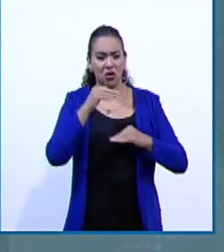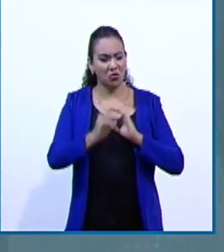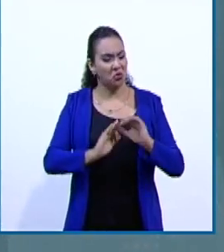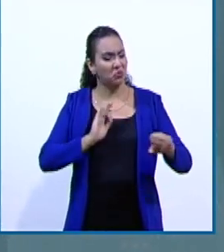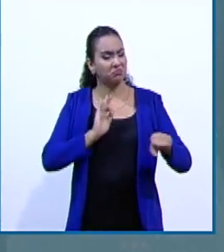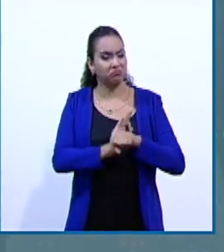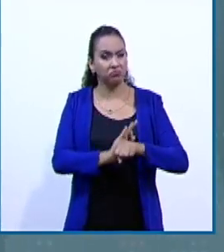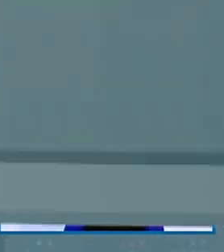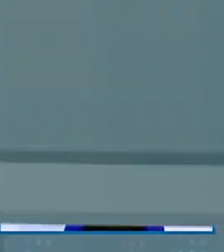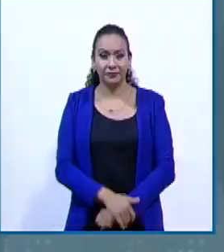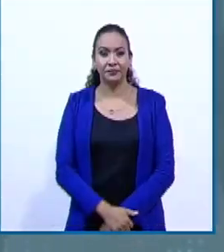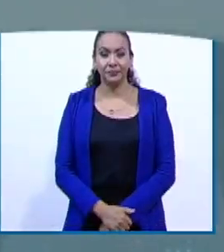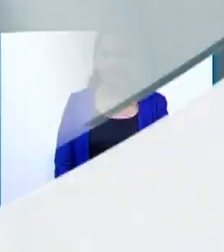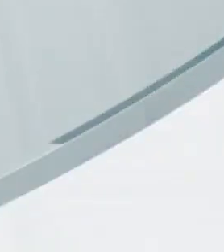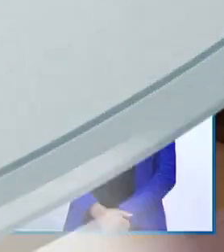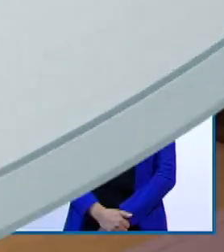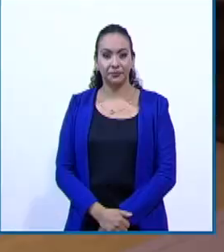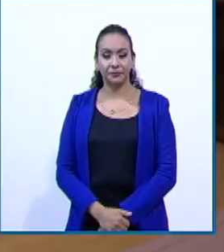civil.